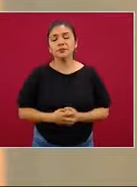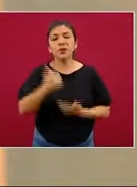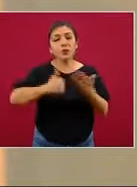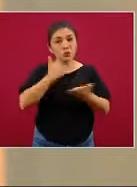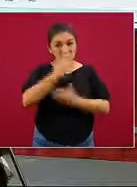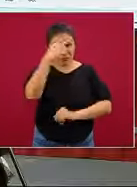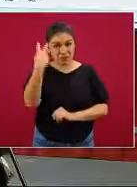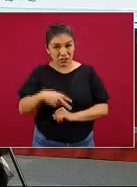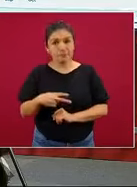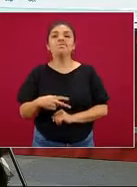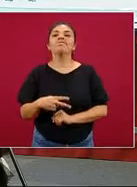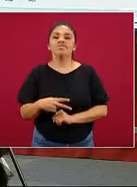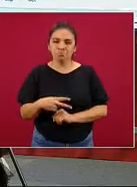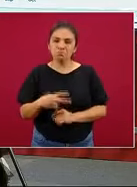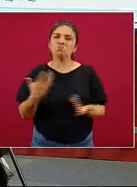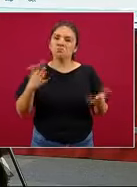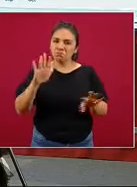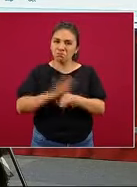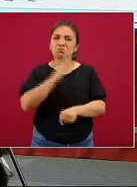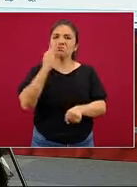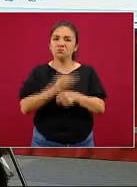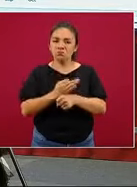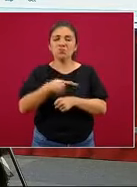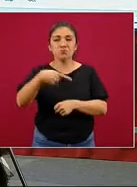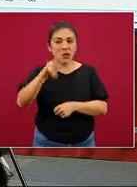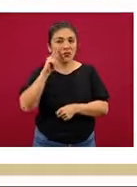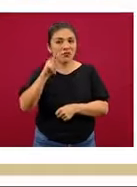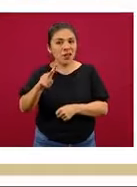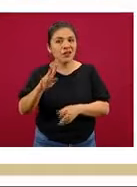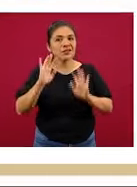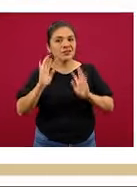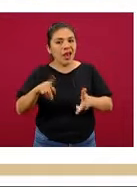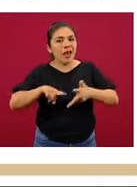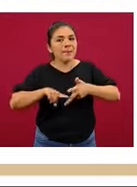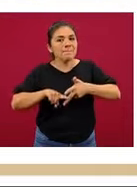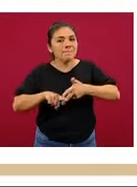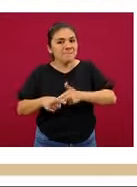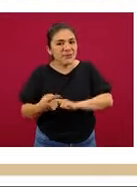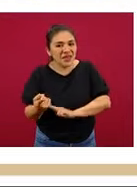de México, bastante homogéneo, pero estamos viendo cómo